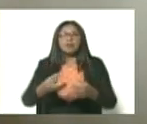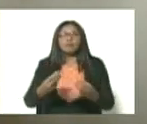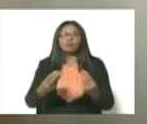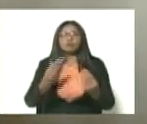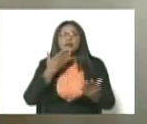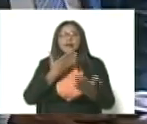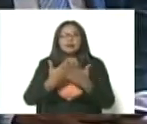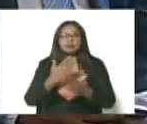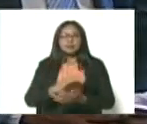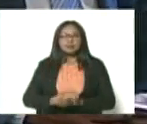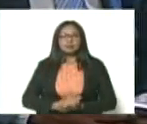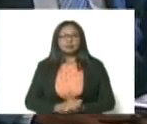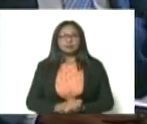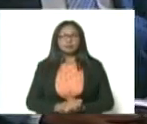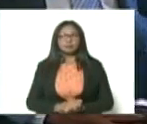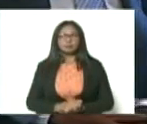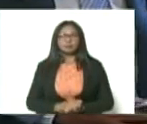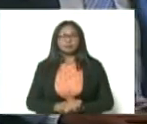gracias.